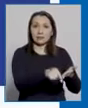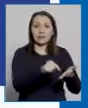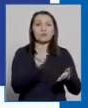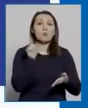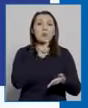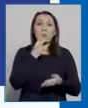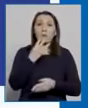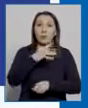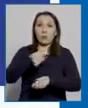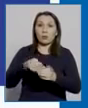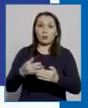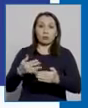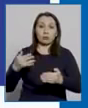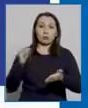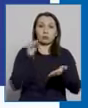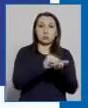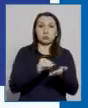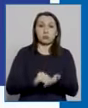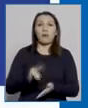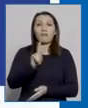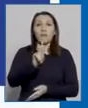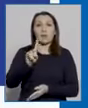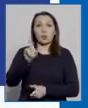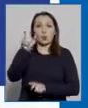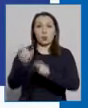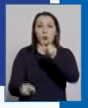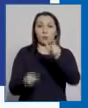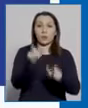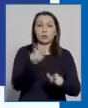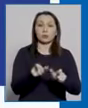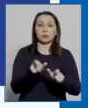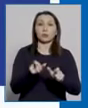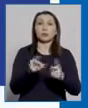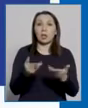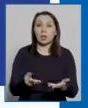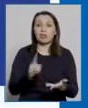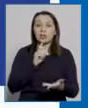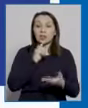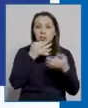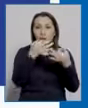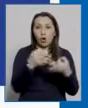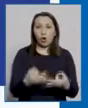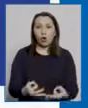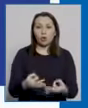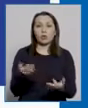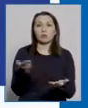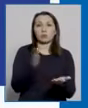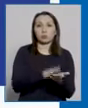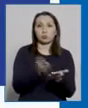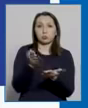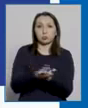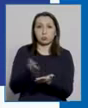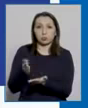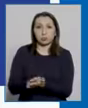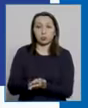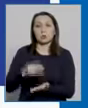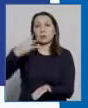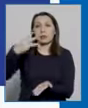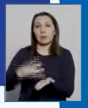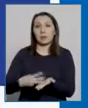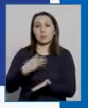últimas 24 horas, hay 21 personas, los cuales llevan un total de personas fallecidas de